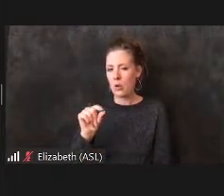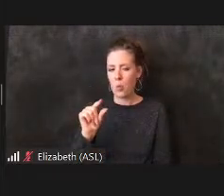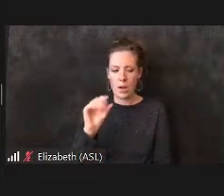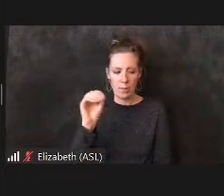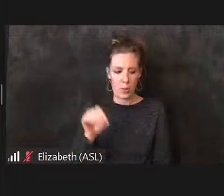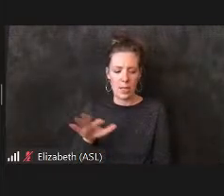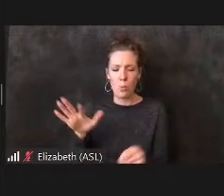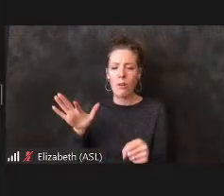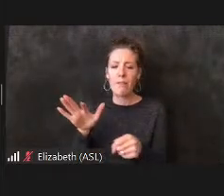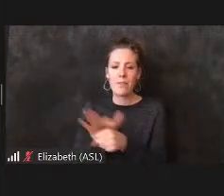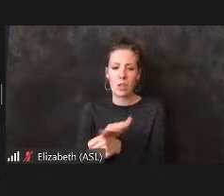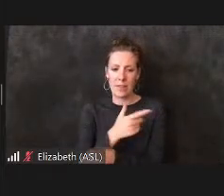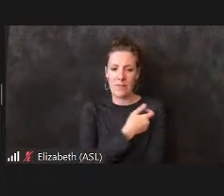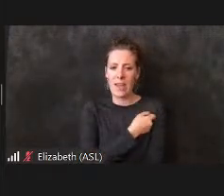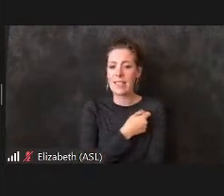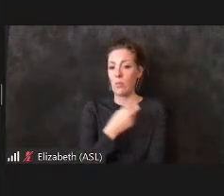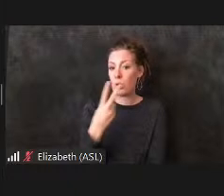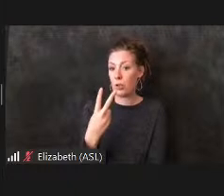dosis.